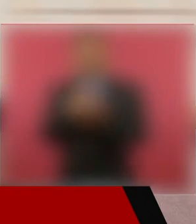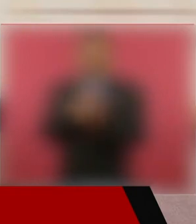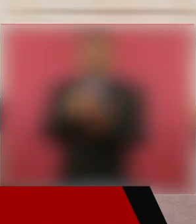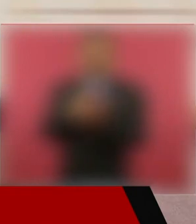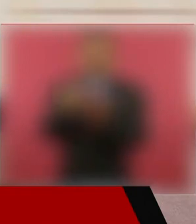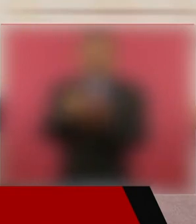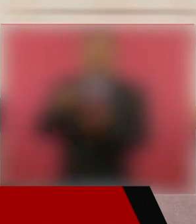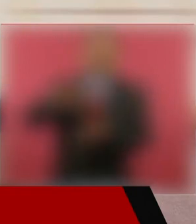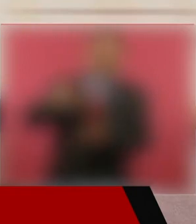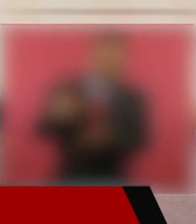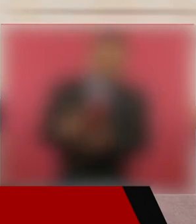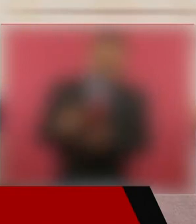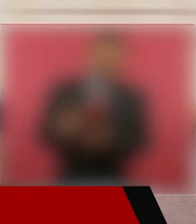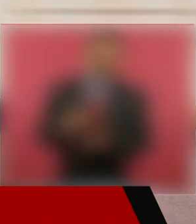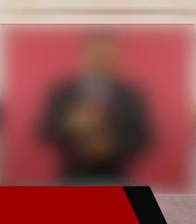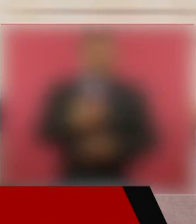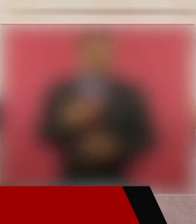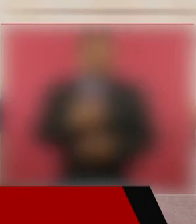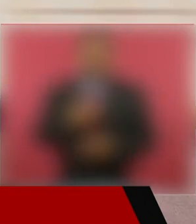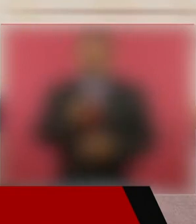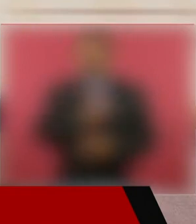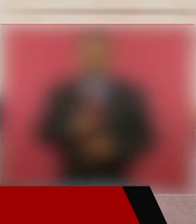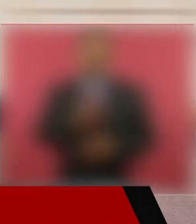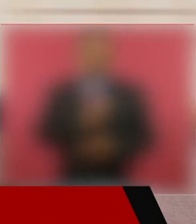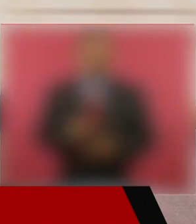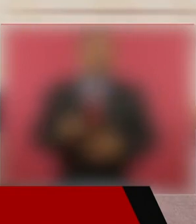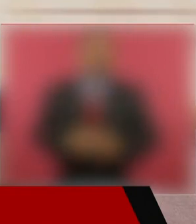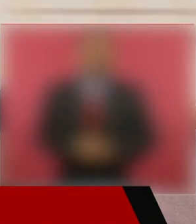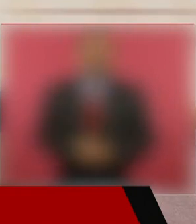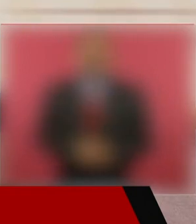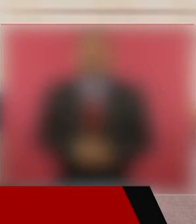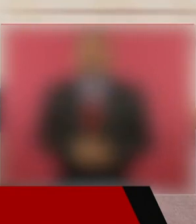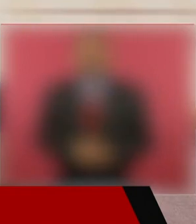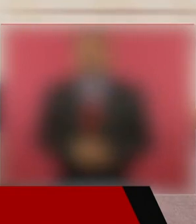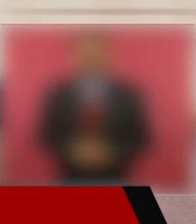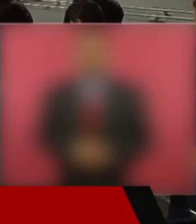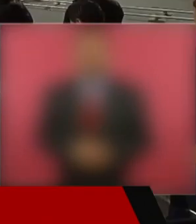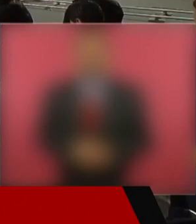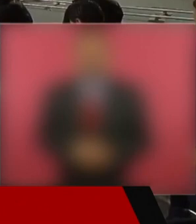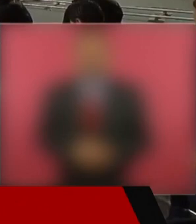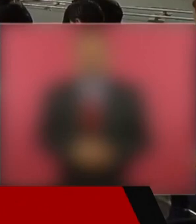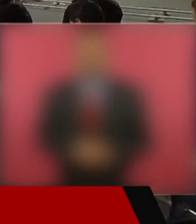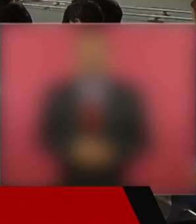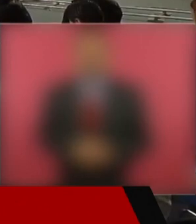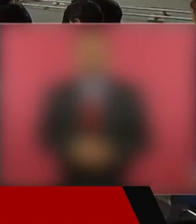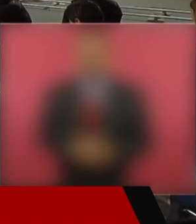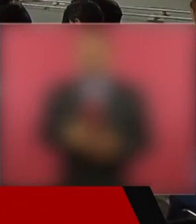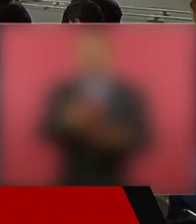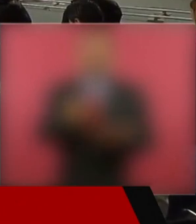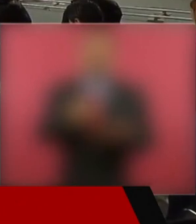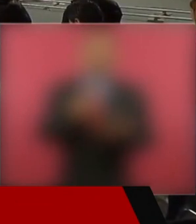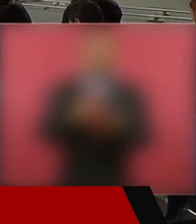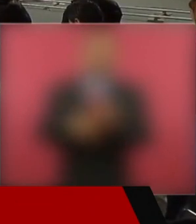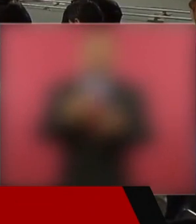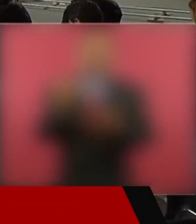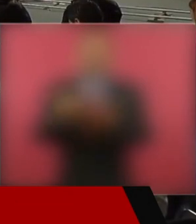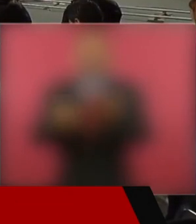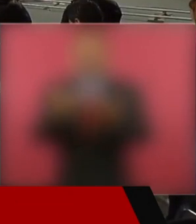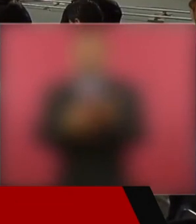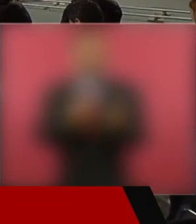conductas, sino también, pues tenemos un Ministerio Público que desde el inicio puede darnos medidas de protección. O Claro, sea, se claro.